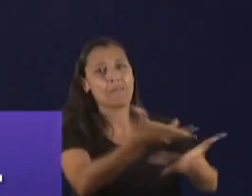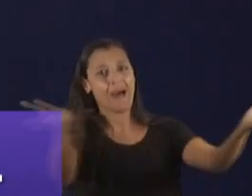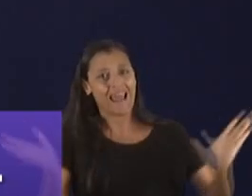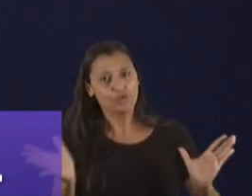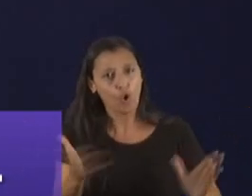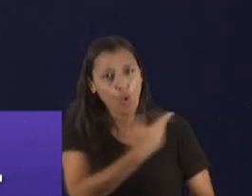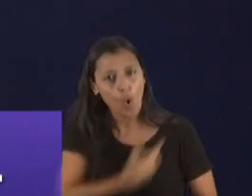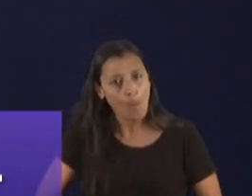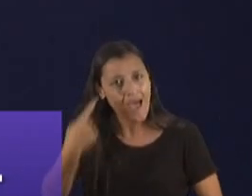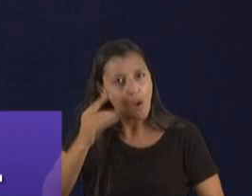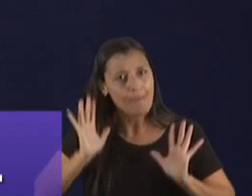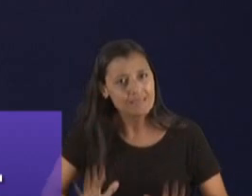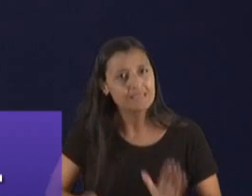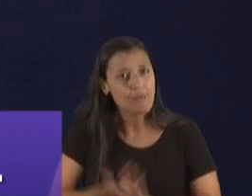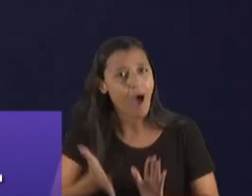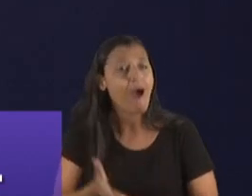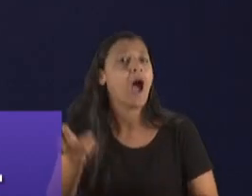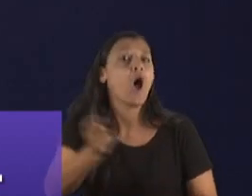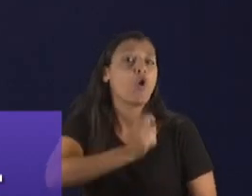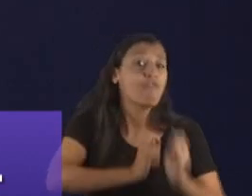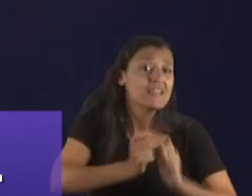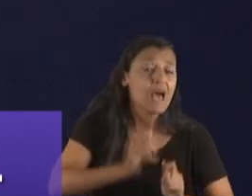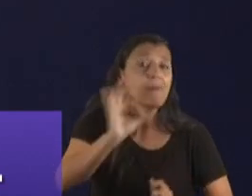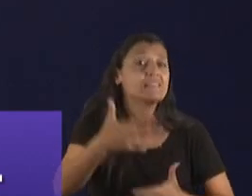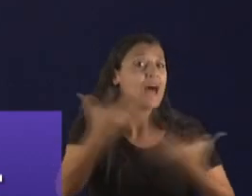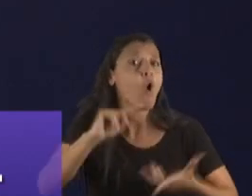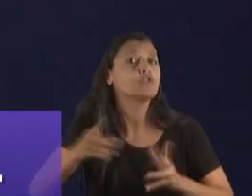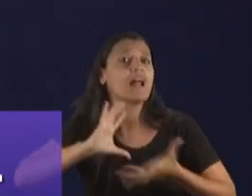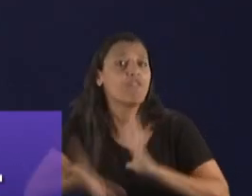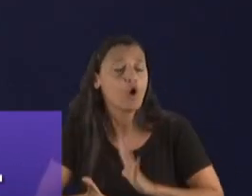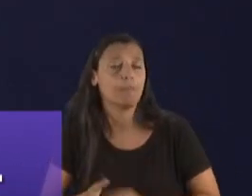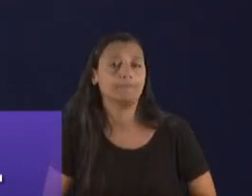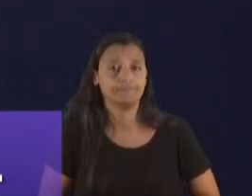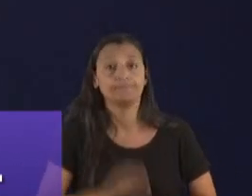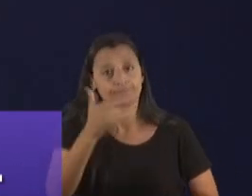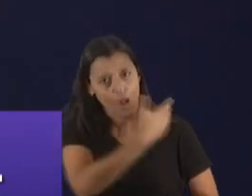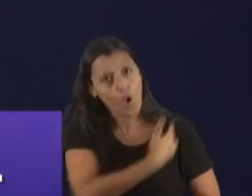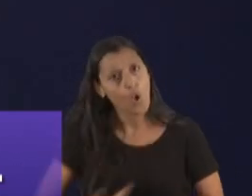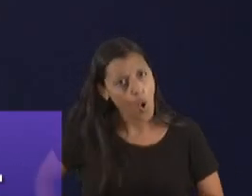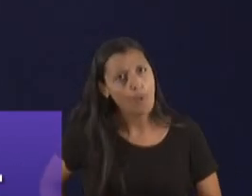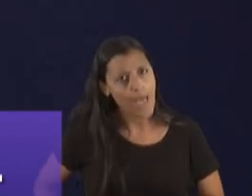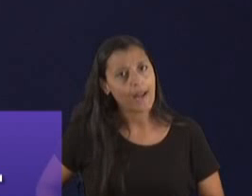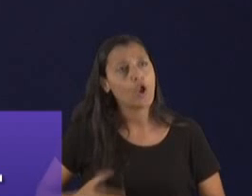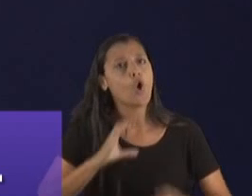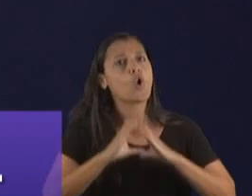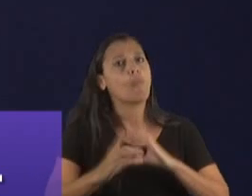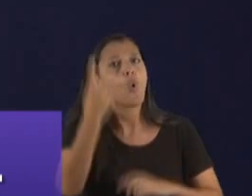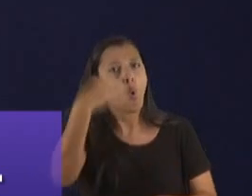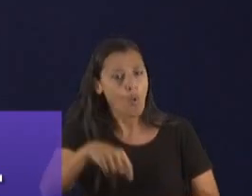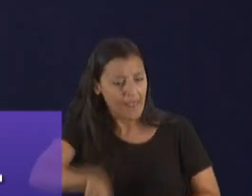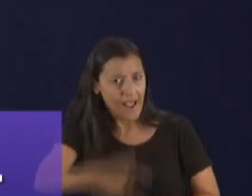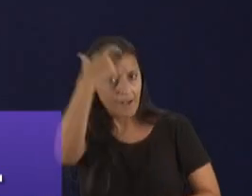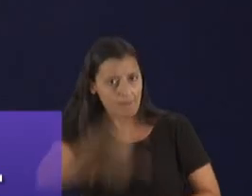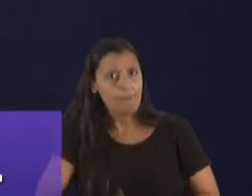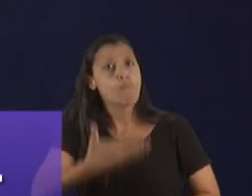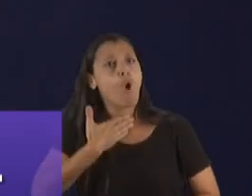sé. Igualmente, conferencia de prensa. Igualmente, la comunicación del gobierno es bastante más amplia que esta conferencia.